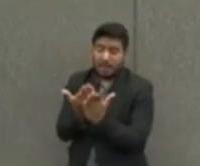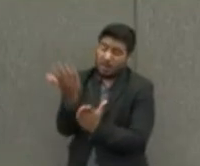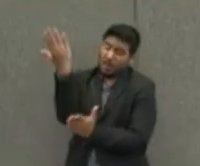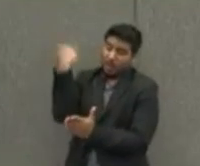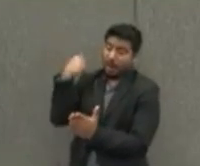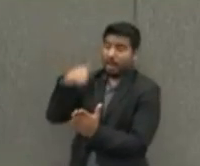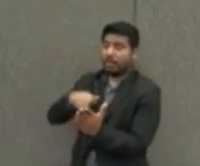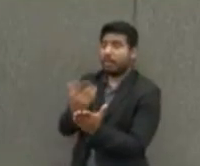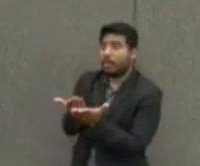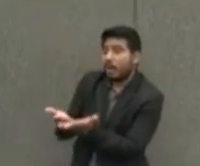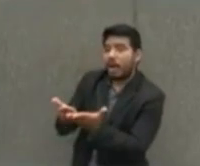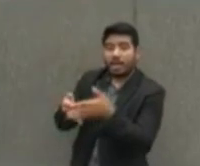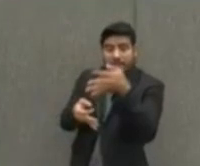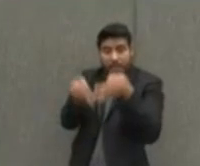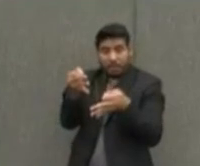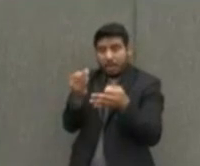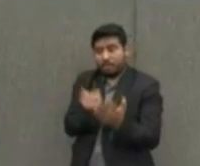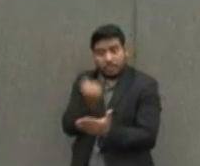gracias gobernador